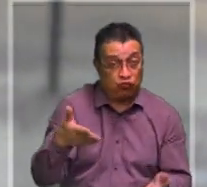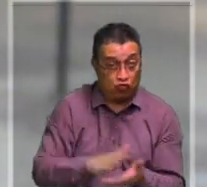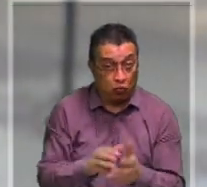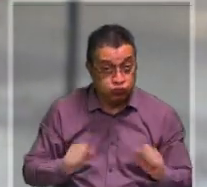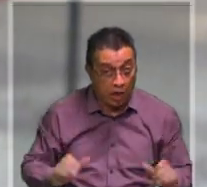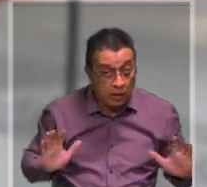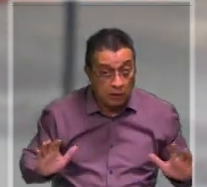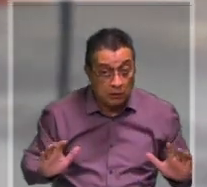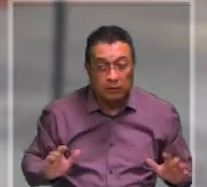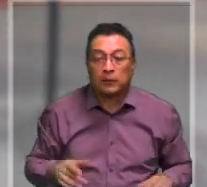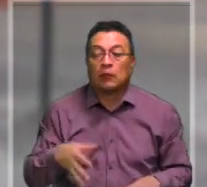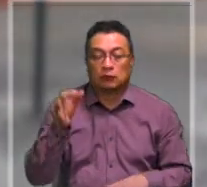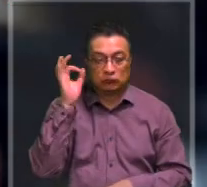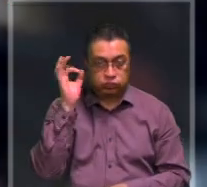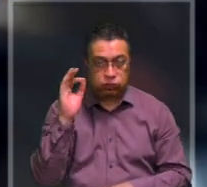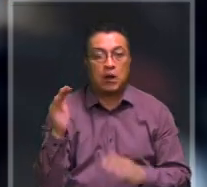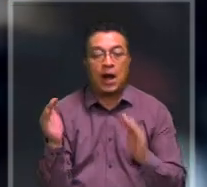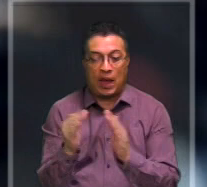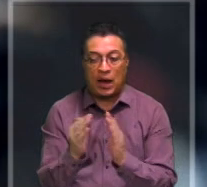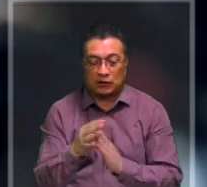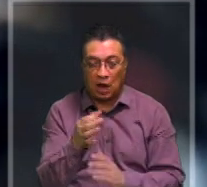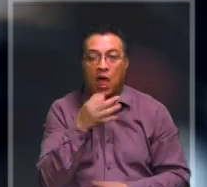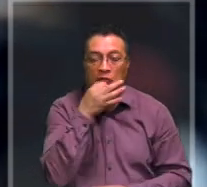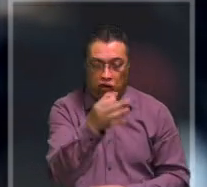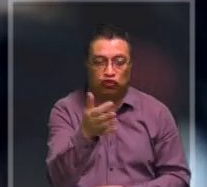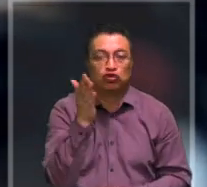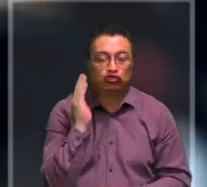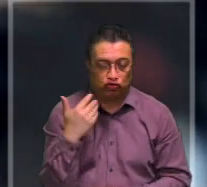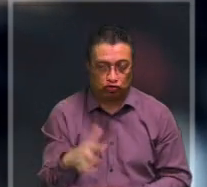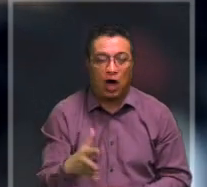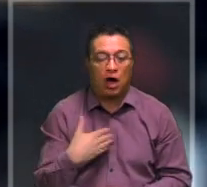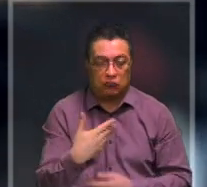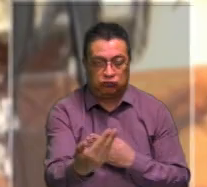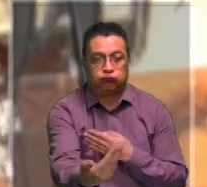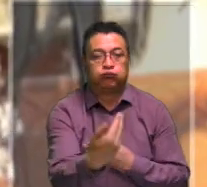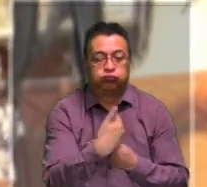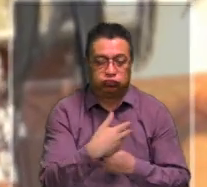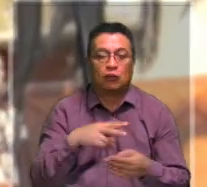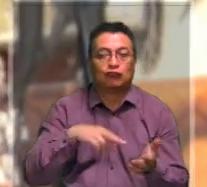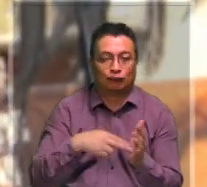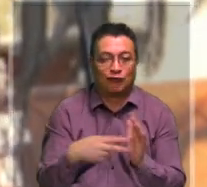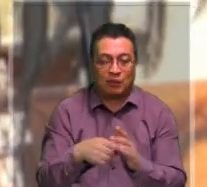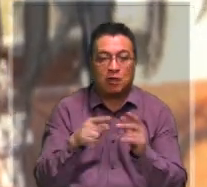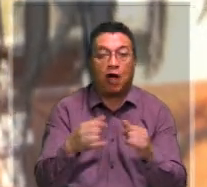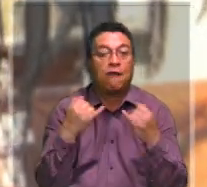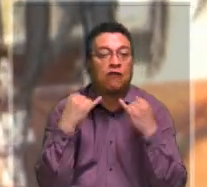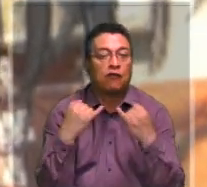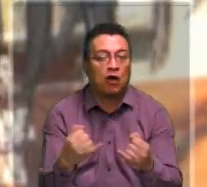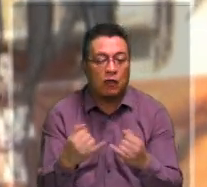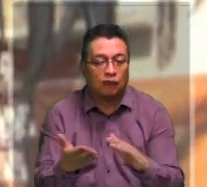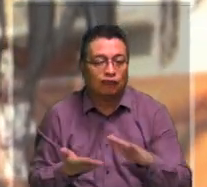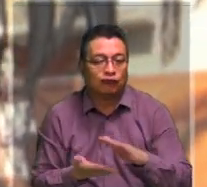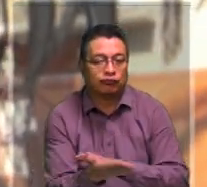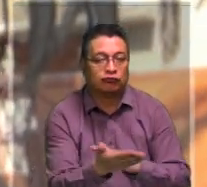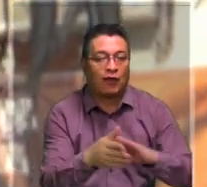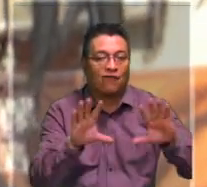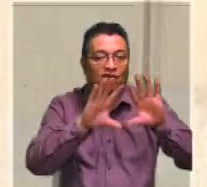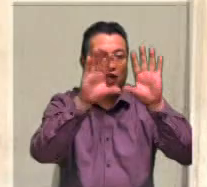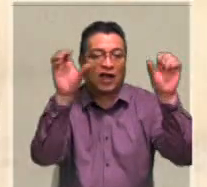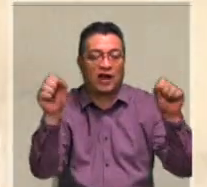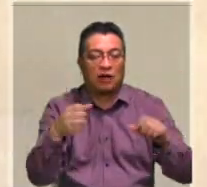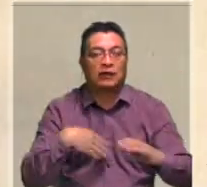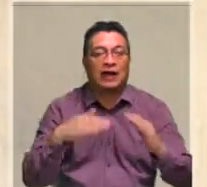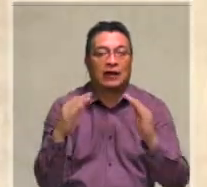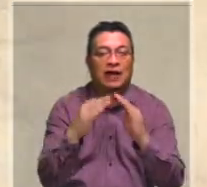reuniones en su casa reconoció el alcalde Rodolfo Carter a propósito de la polémica por la información entregada por la fiscalía para la demolición de